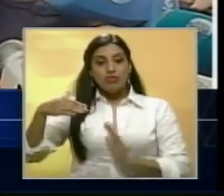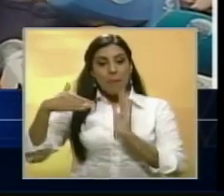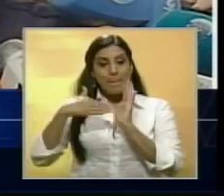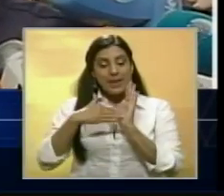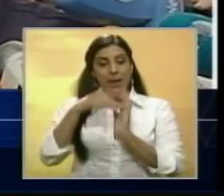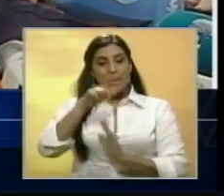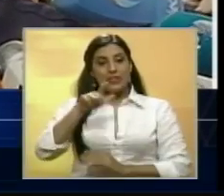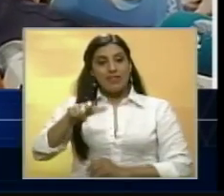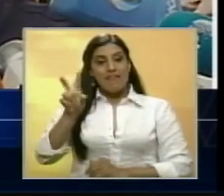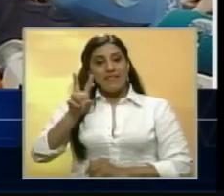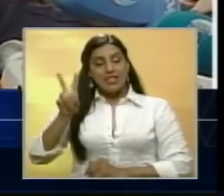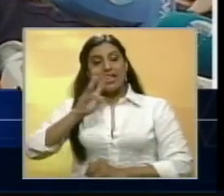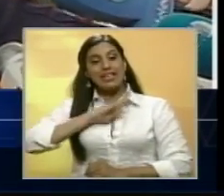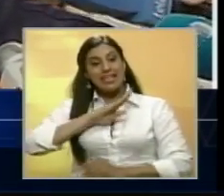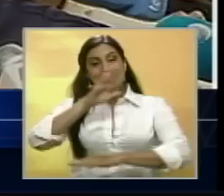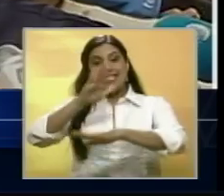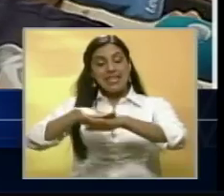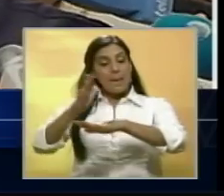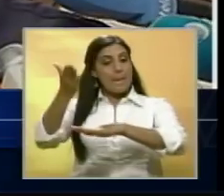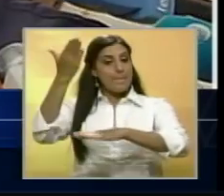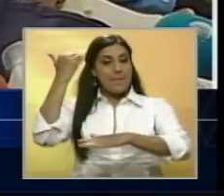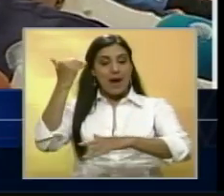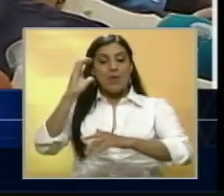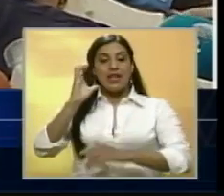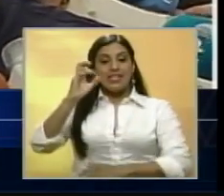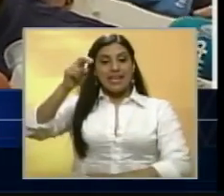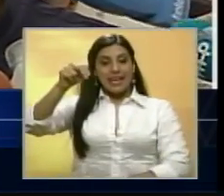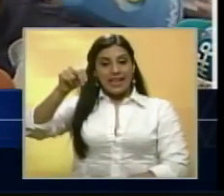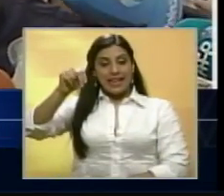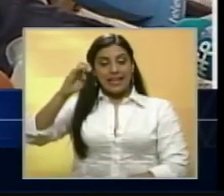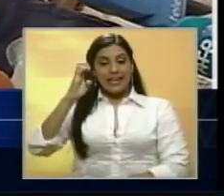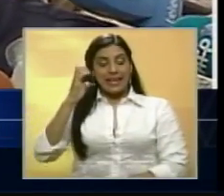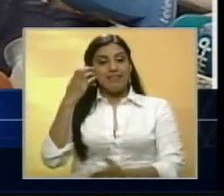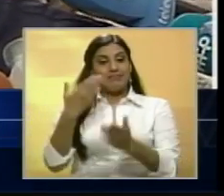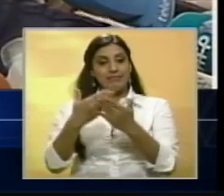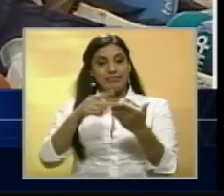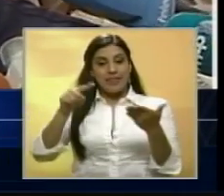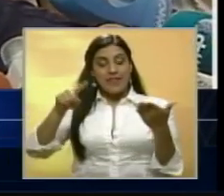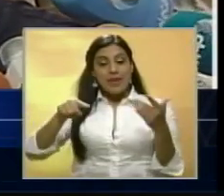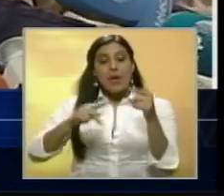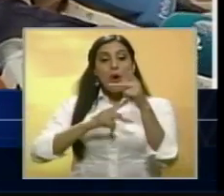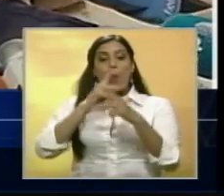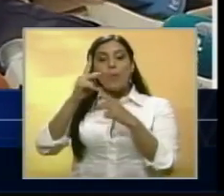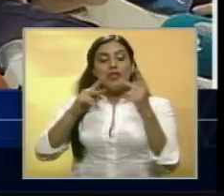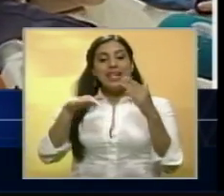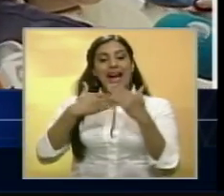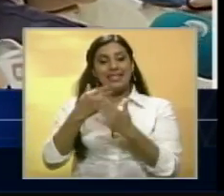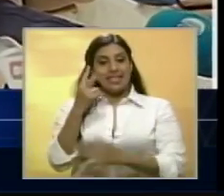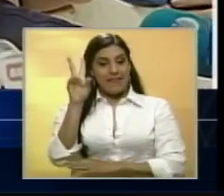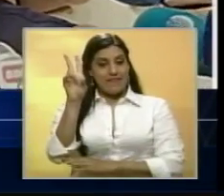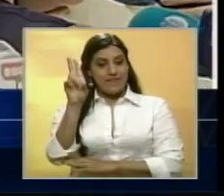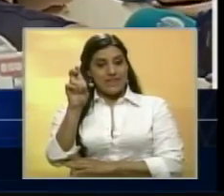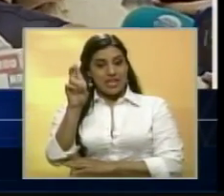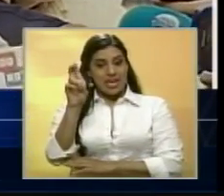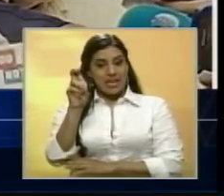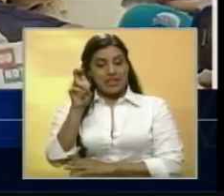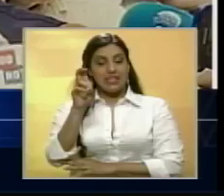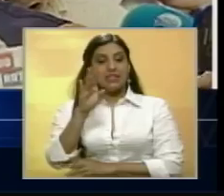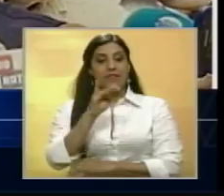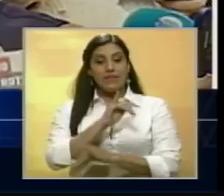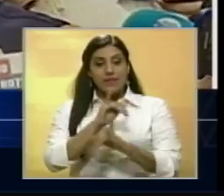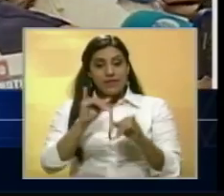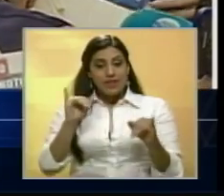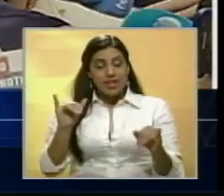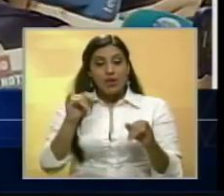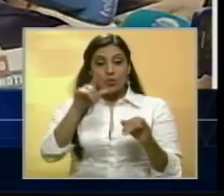1.352.000 venezolanos que están llamados, convocados por el Consejo Nacional Electoral a validar su firma. El proceso dura hasta el día viernes. Como ustedes